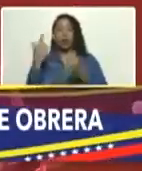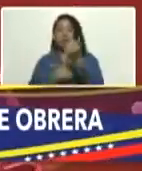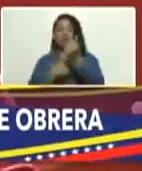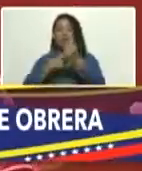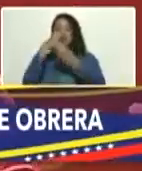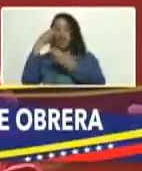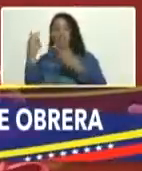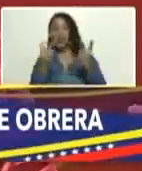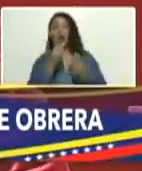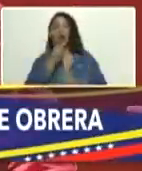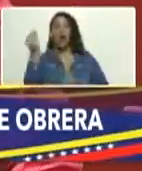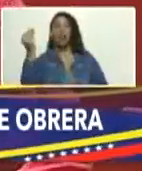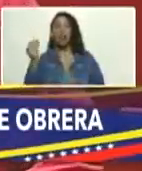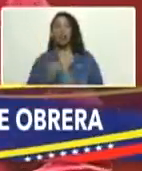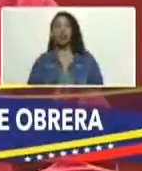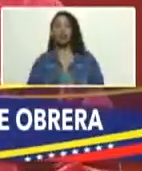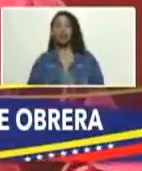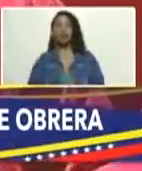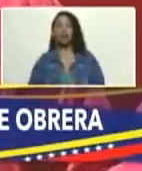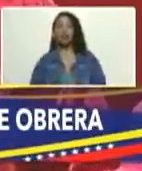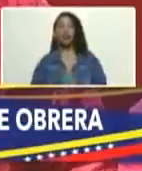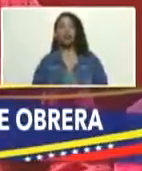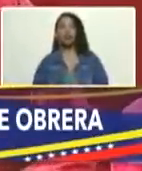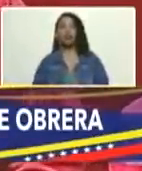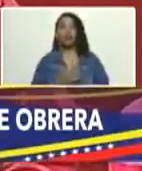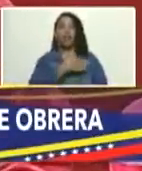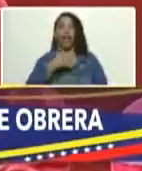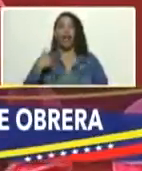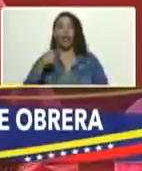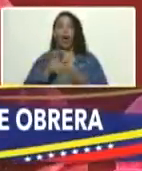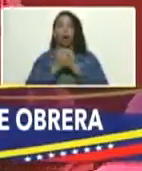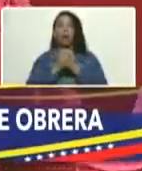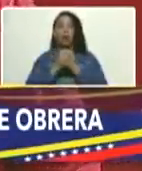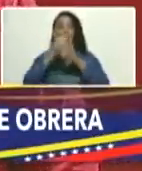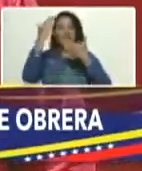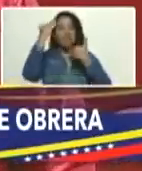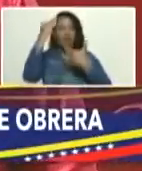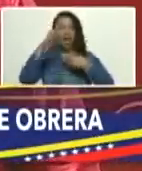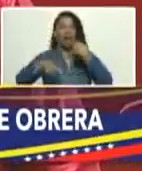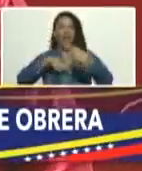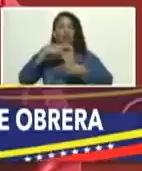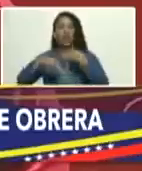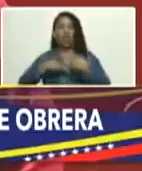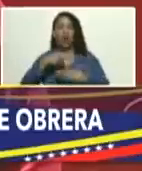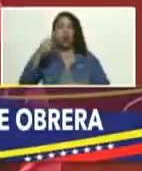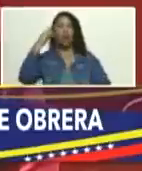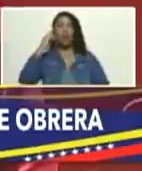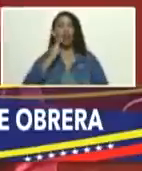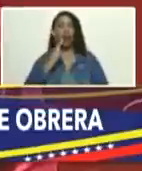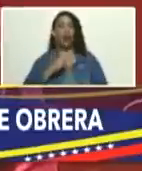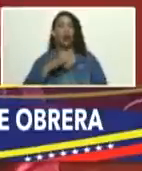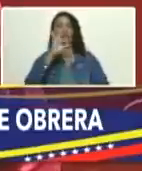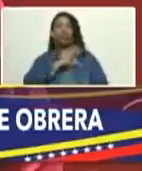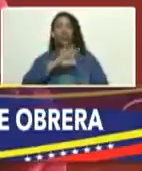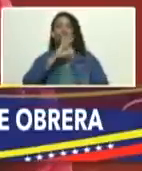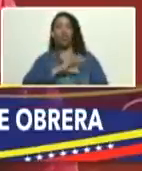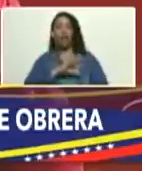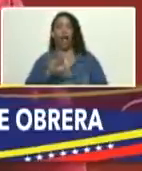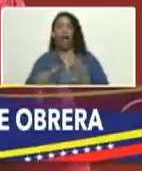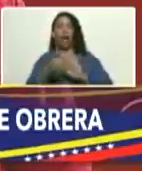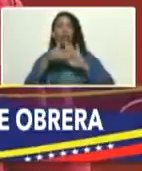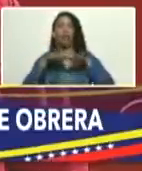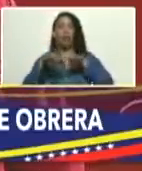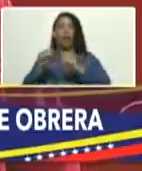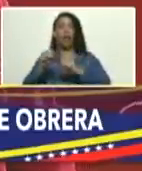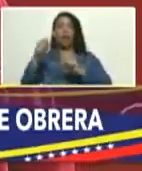la juventud. Querido presidente, un saludo revolucionario, bolivariano, socialista,